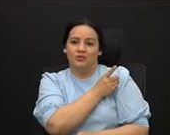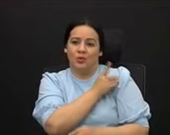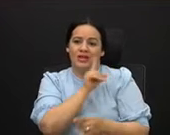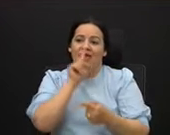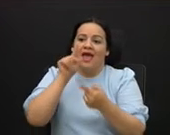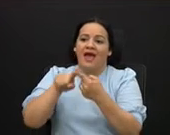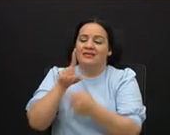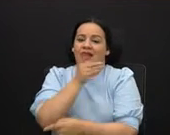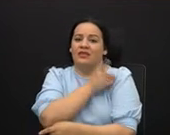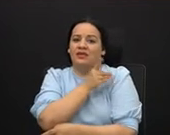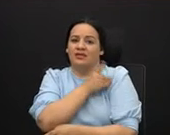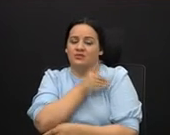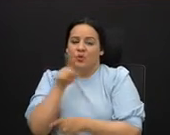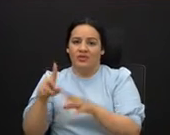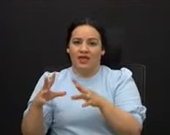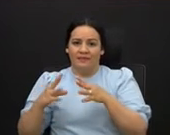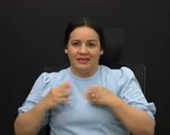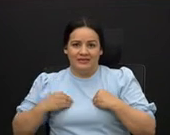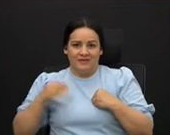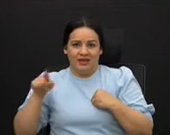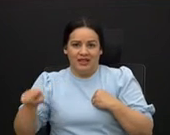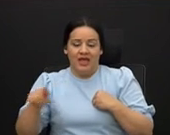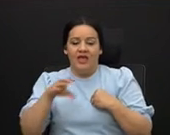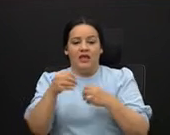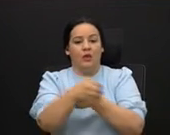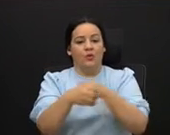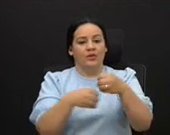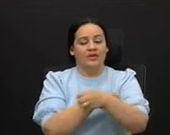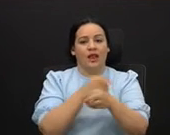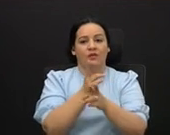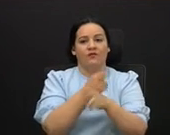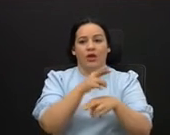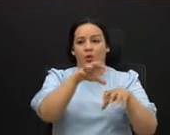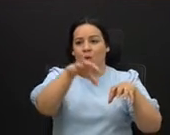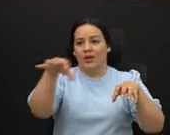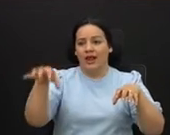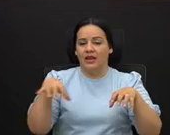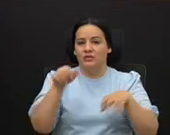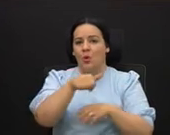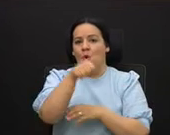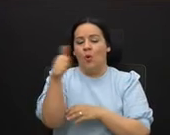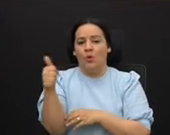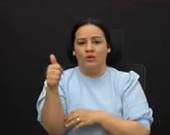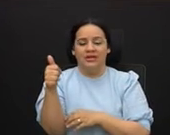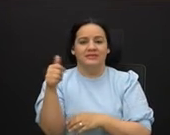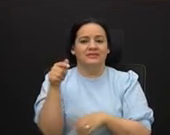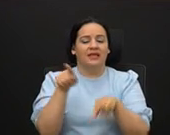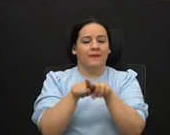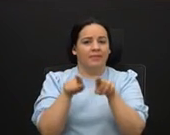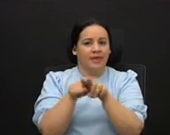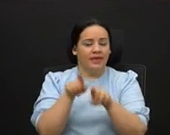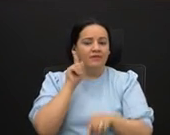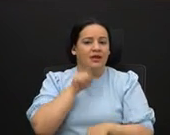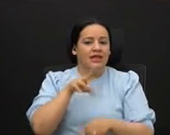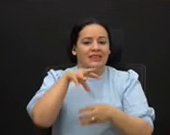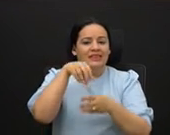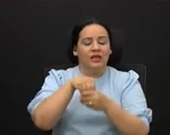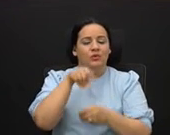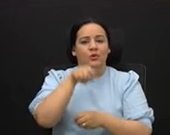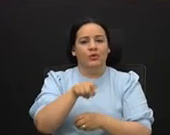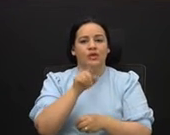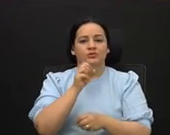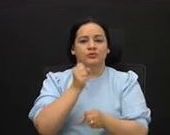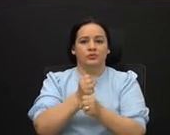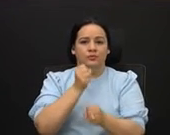la dirección de admisibilidad y las oficinas regionales, entre muchas otras falacias en su labor dentro de la